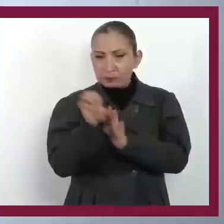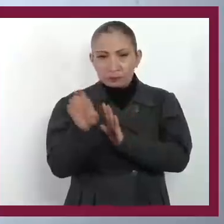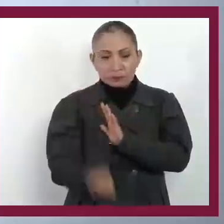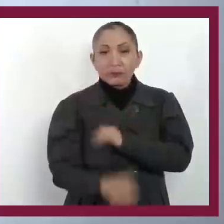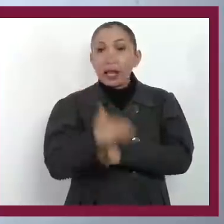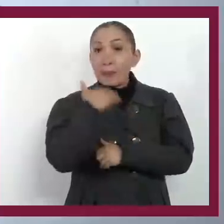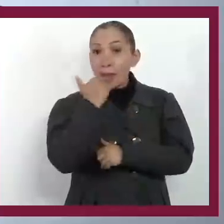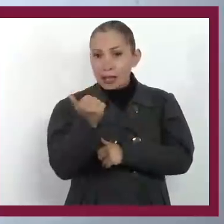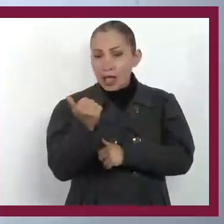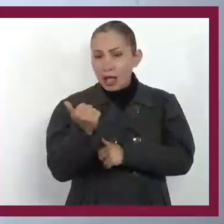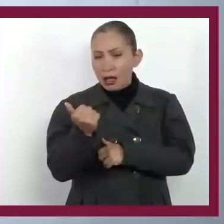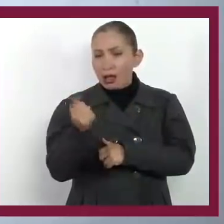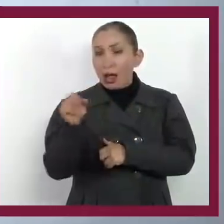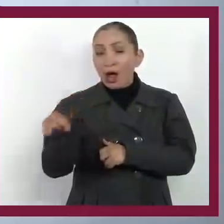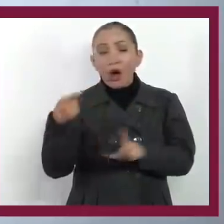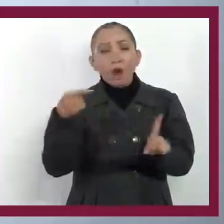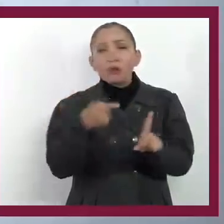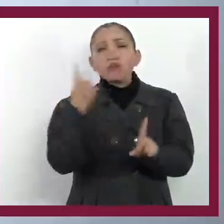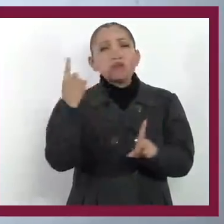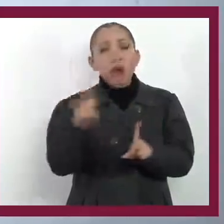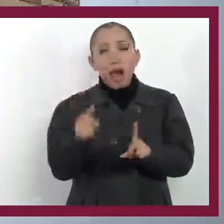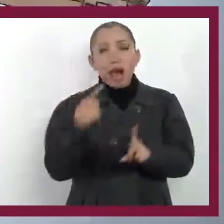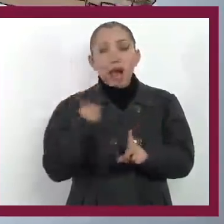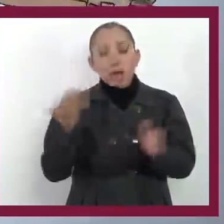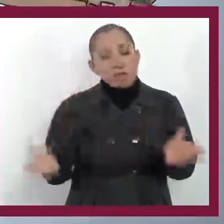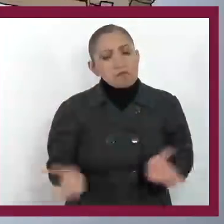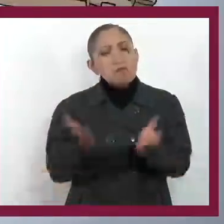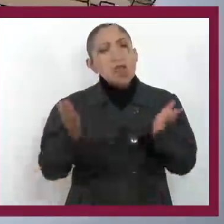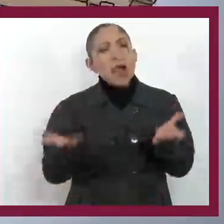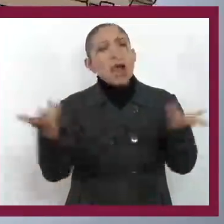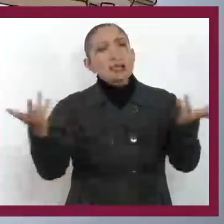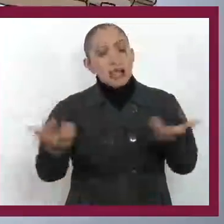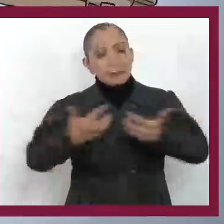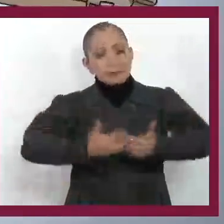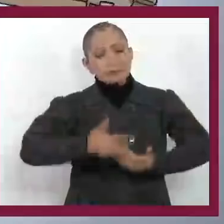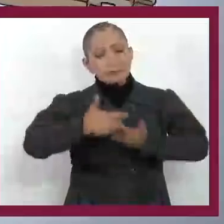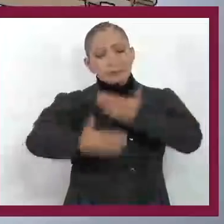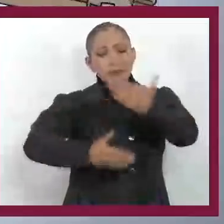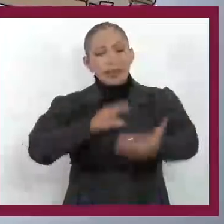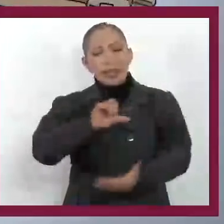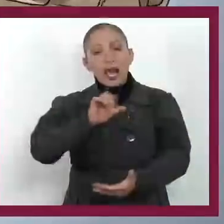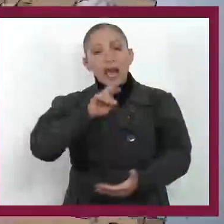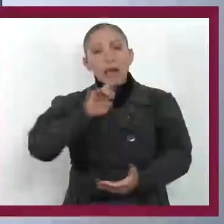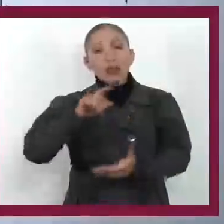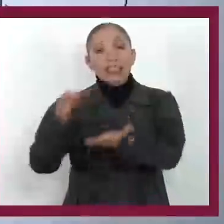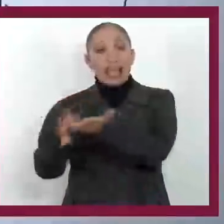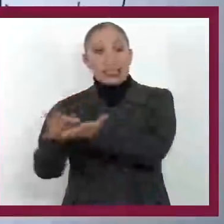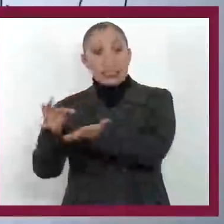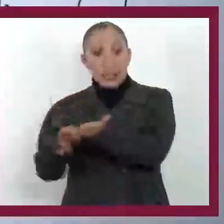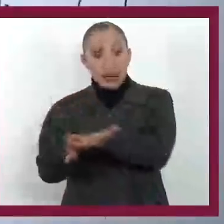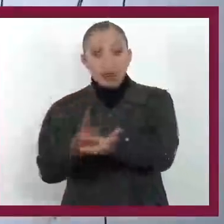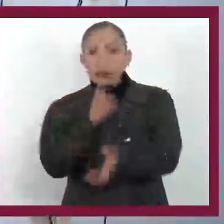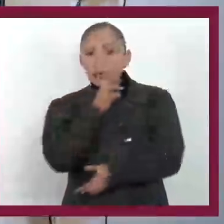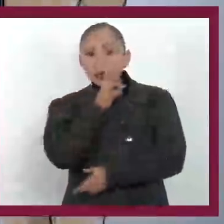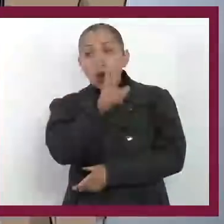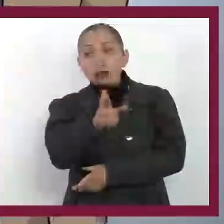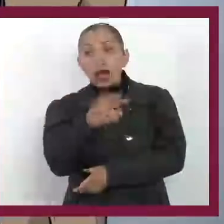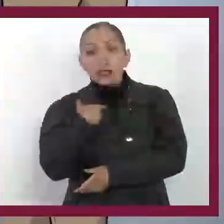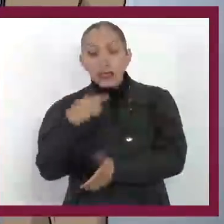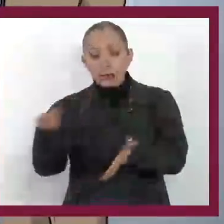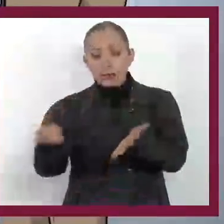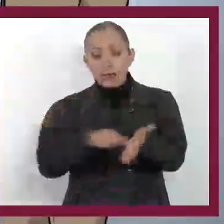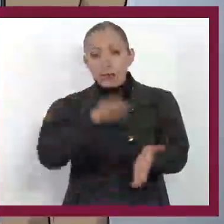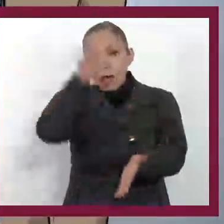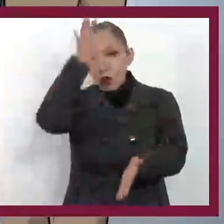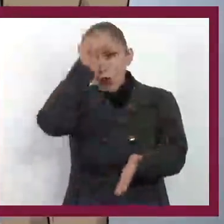ellas Alemania, cuyo objetivo era impulsar la producción del carbón y el acero. El resultado fue la firma